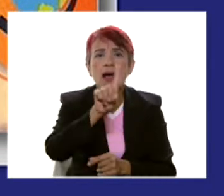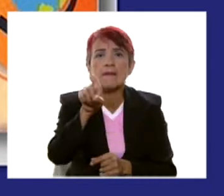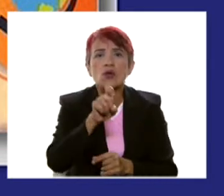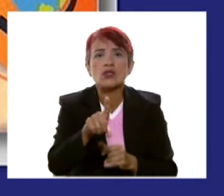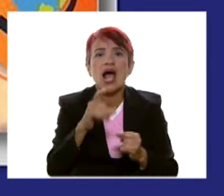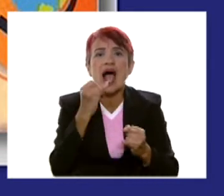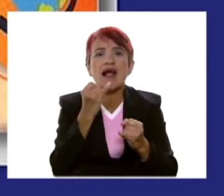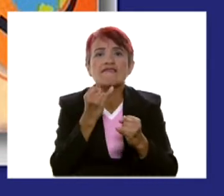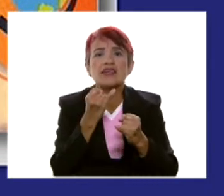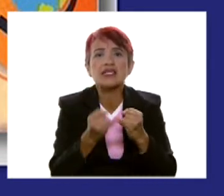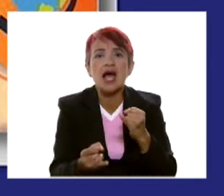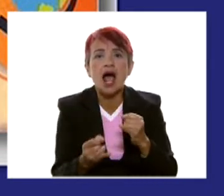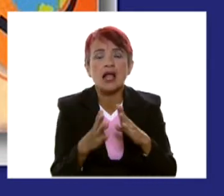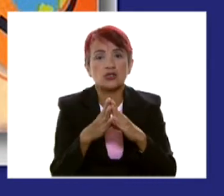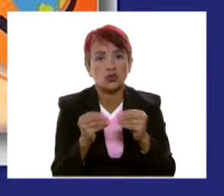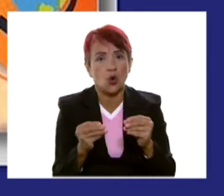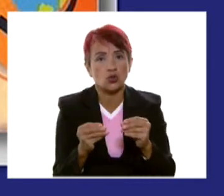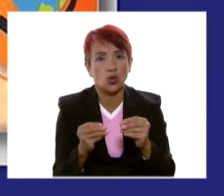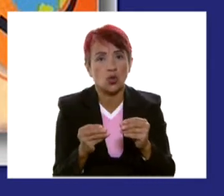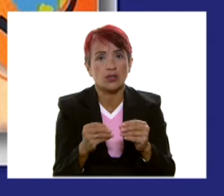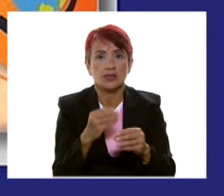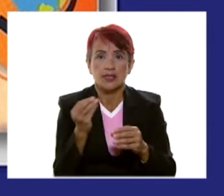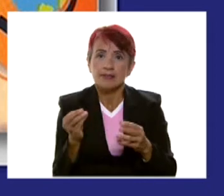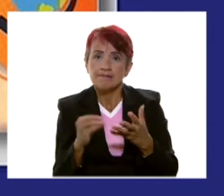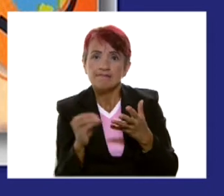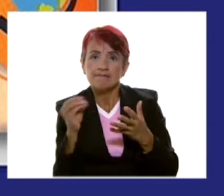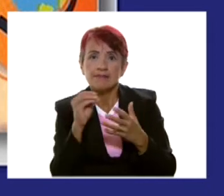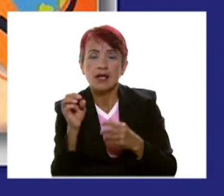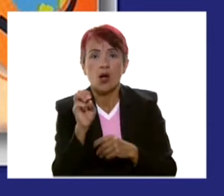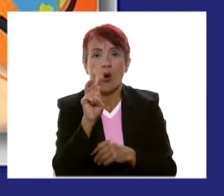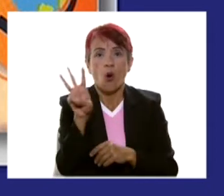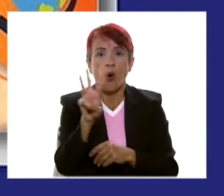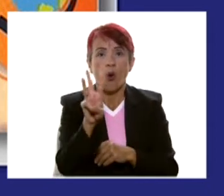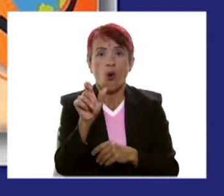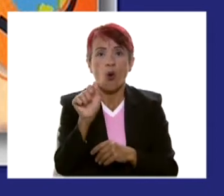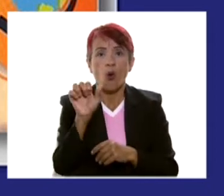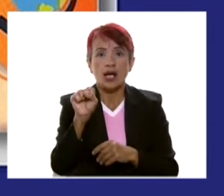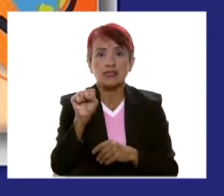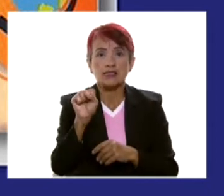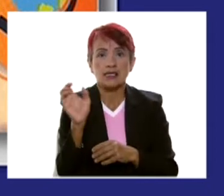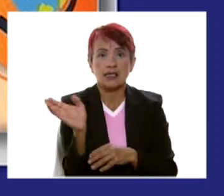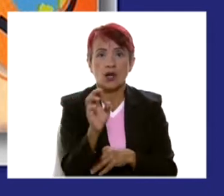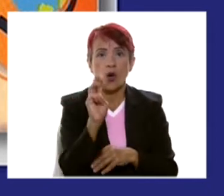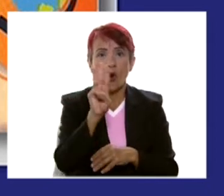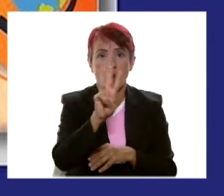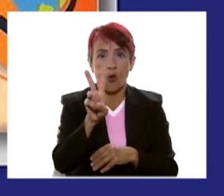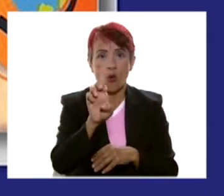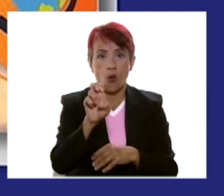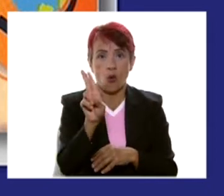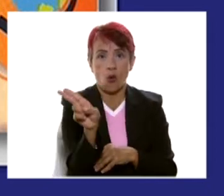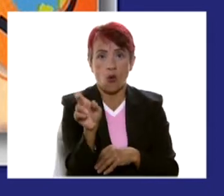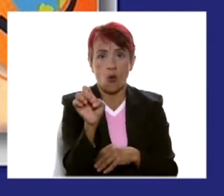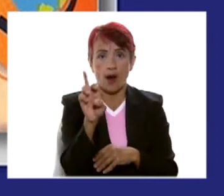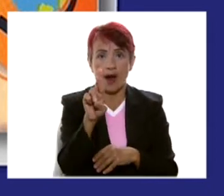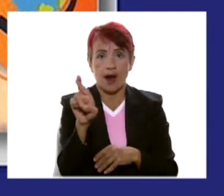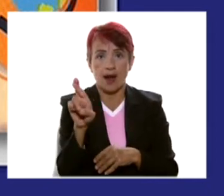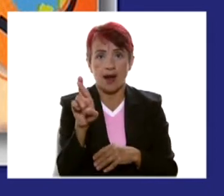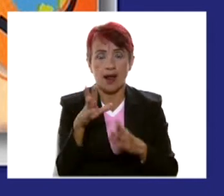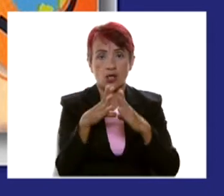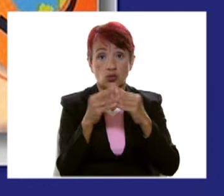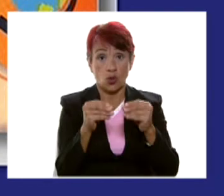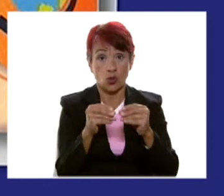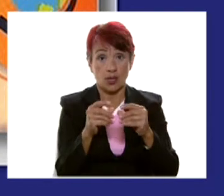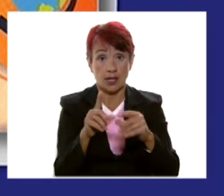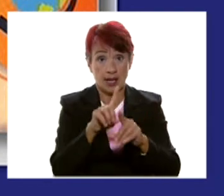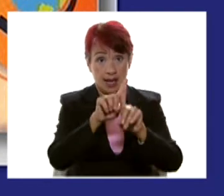El was, recuerden, esto se forma normalmente con was y were. Fíjense que en afirmativo y negativo, en afirmativo y en negativo